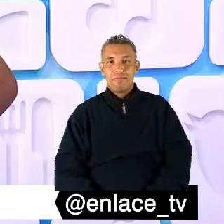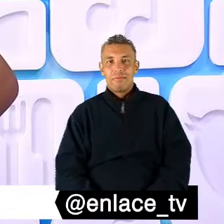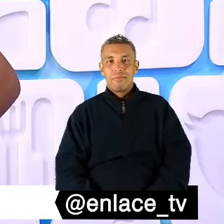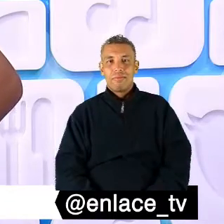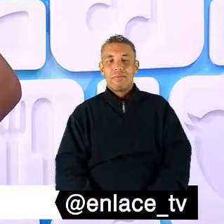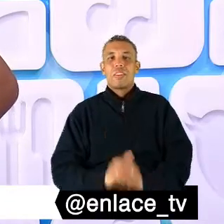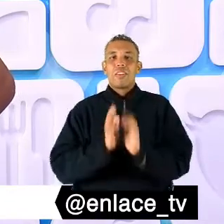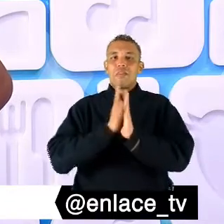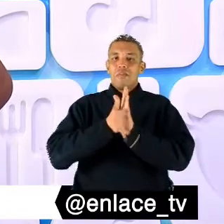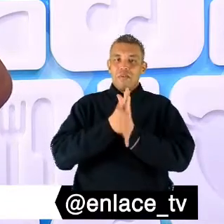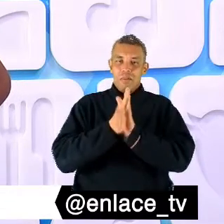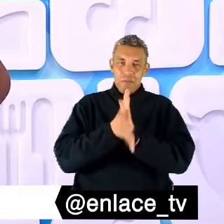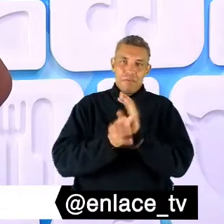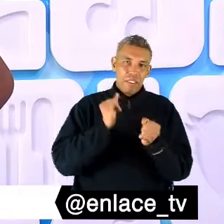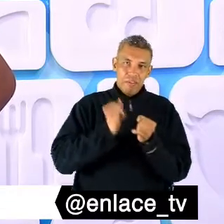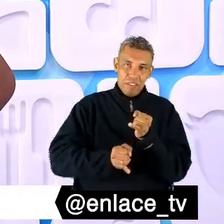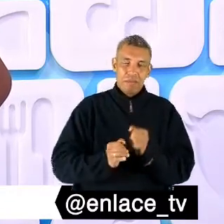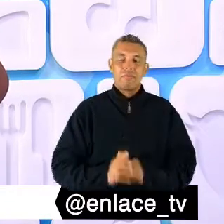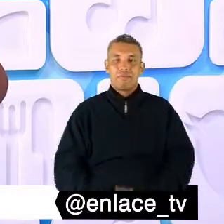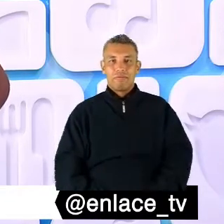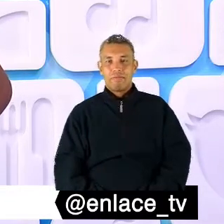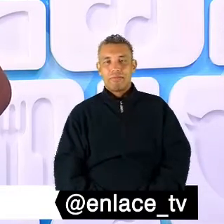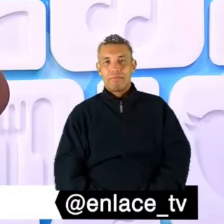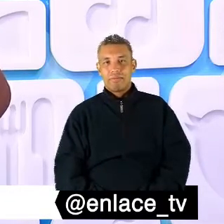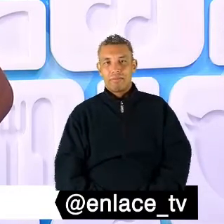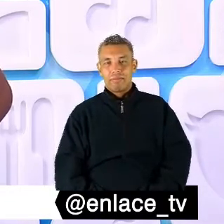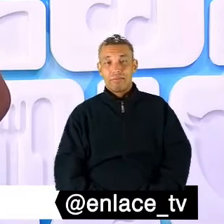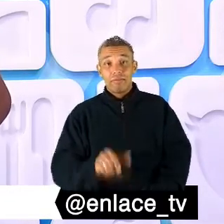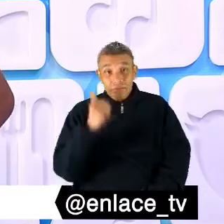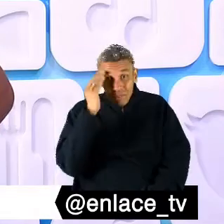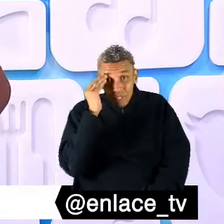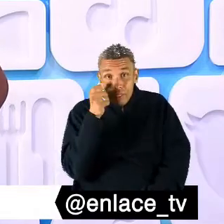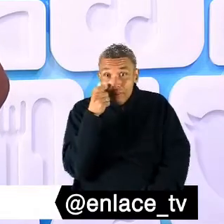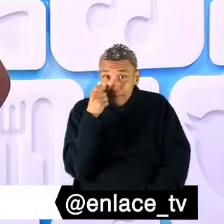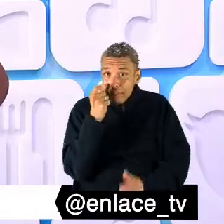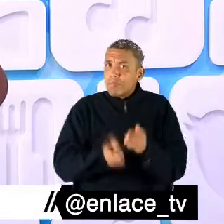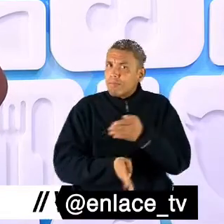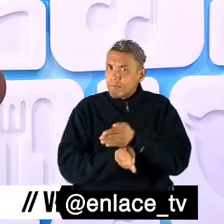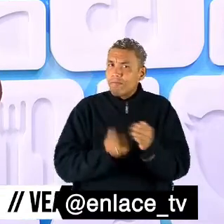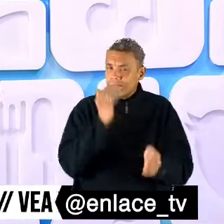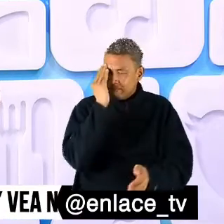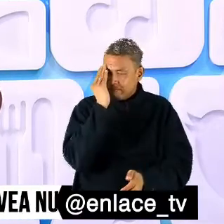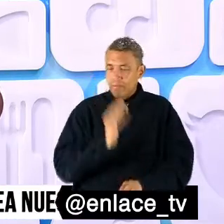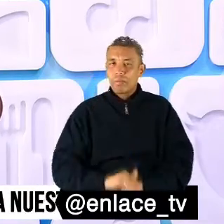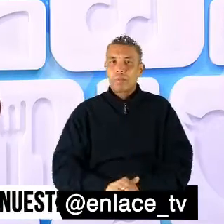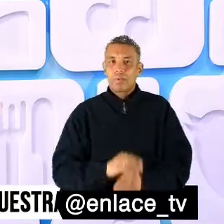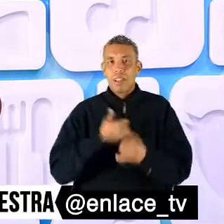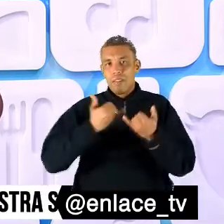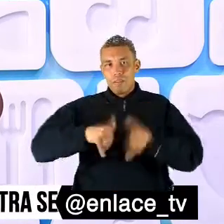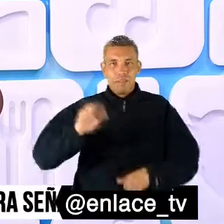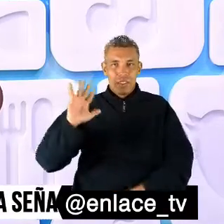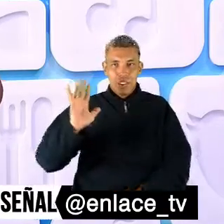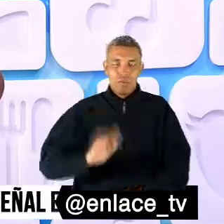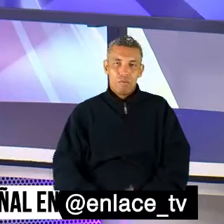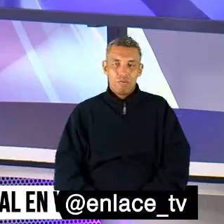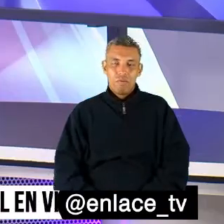Y hasta aquí la información de cultura y entretenimiento. Recuerden, barranqueños, ustedes quedan en La Mira. Yo me despido. Chao,